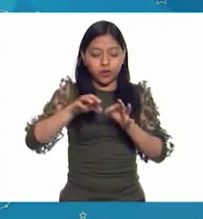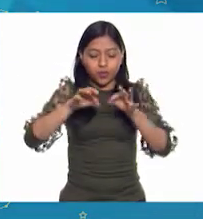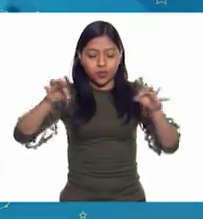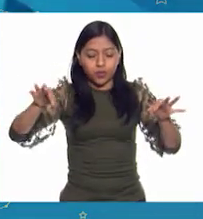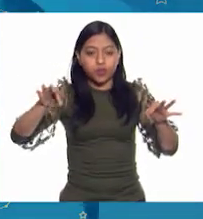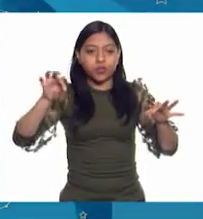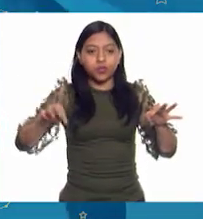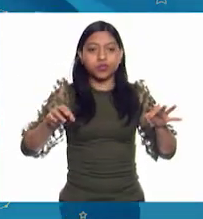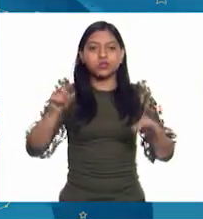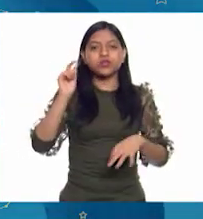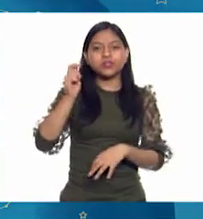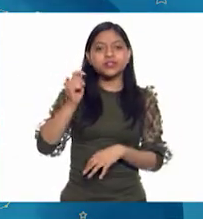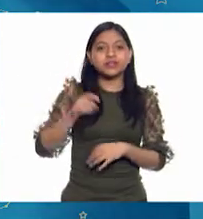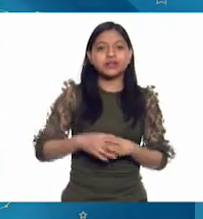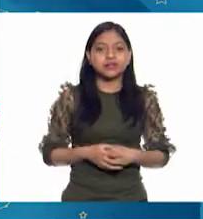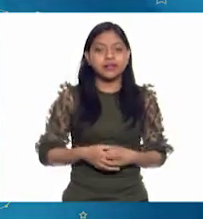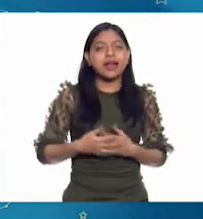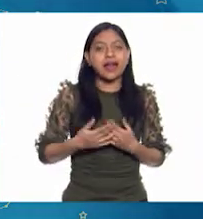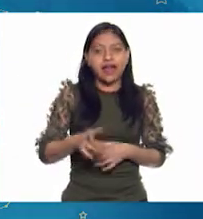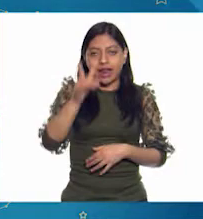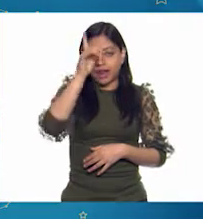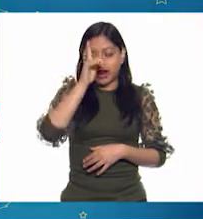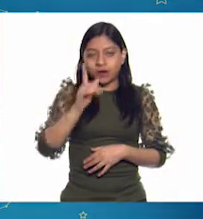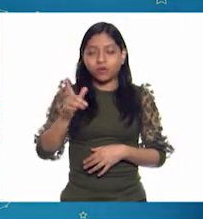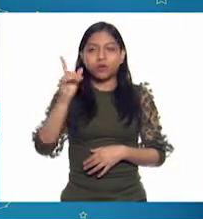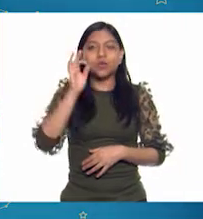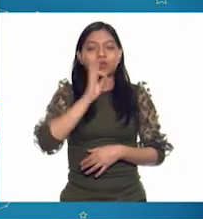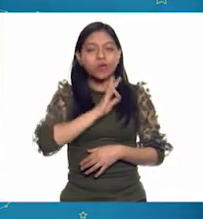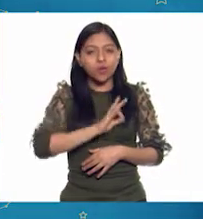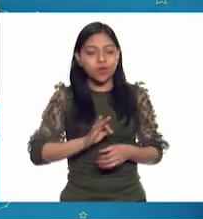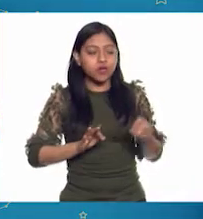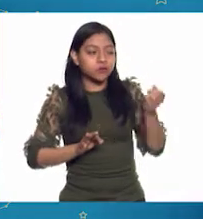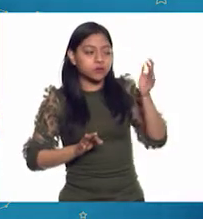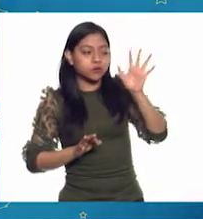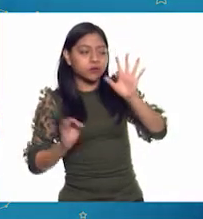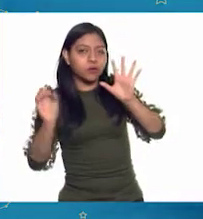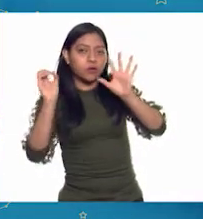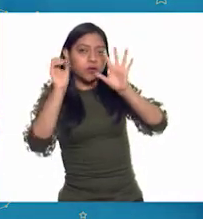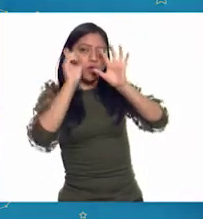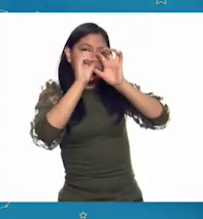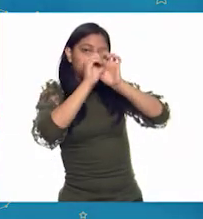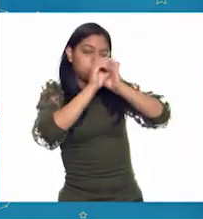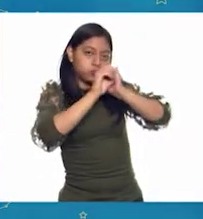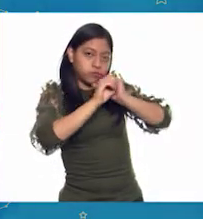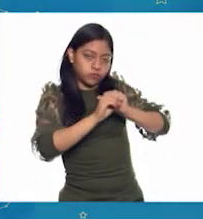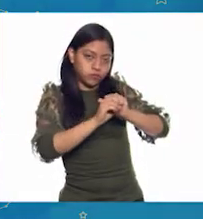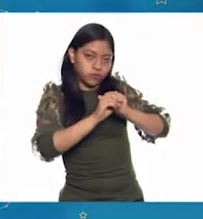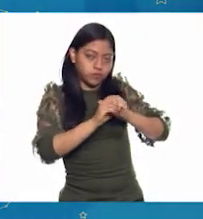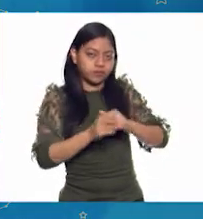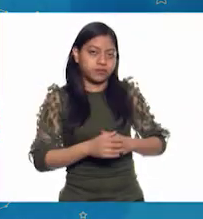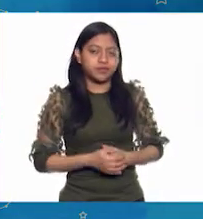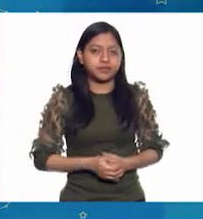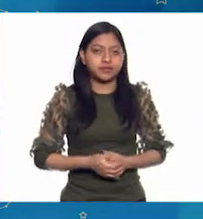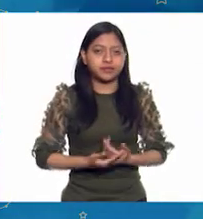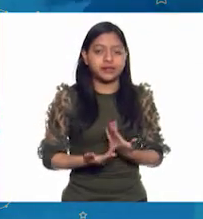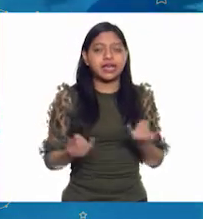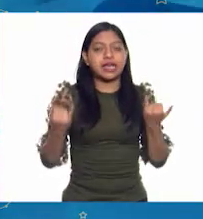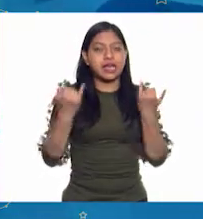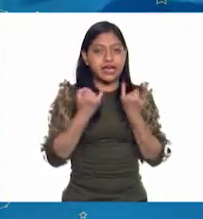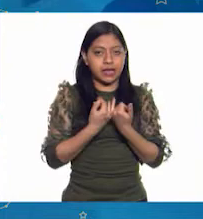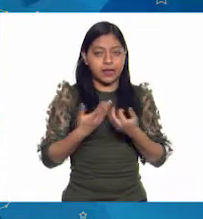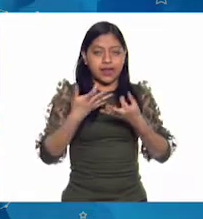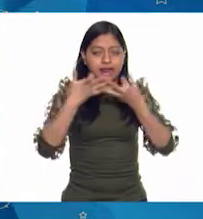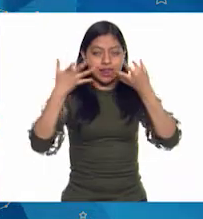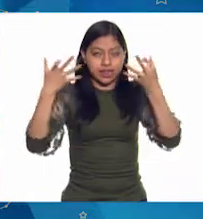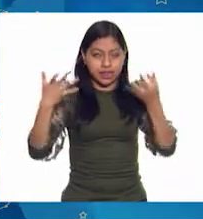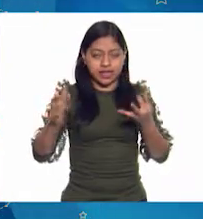nodo, lo que ocasiona que la luna oculte al sol dando lugar a un eclipse solar, así como cuando la Tierra eclipsa a